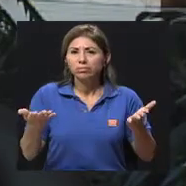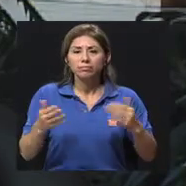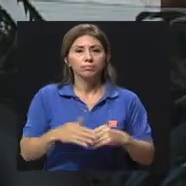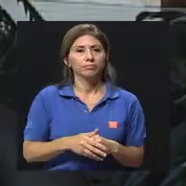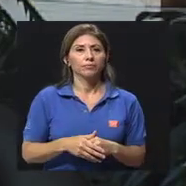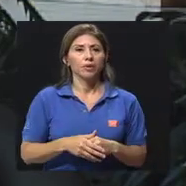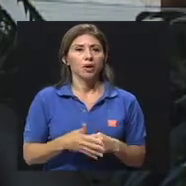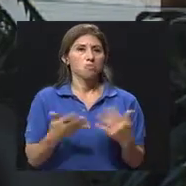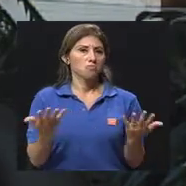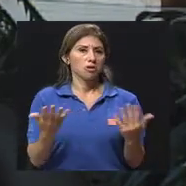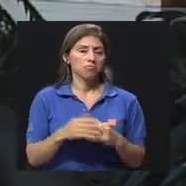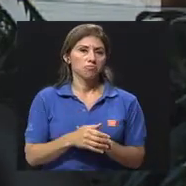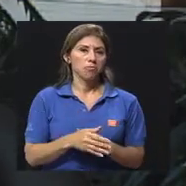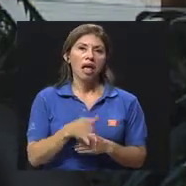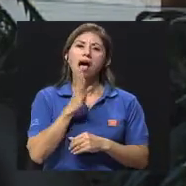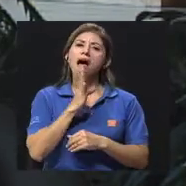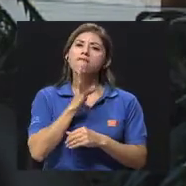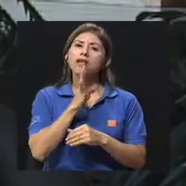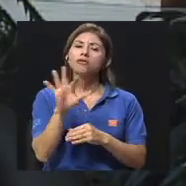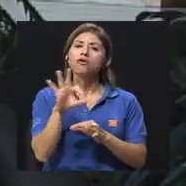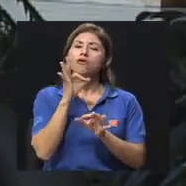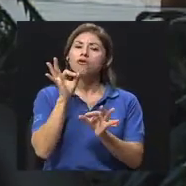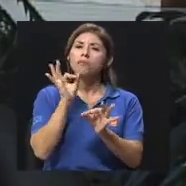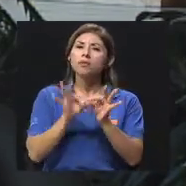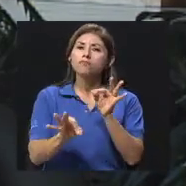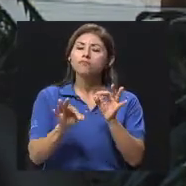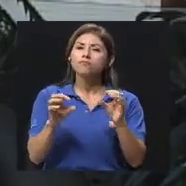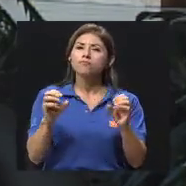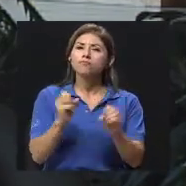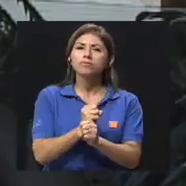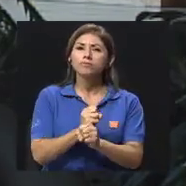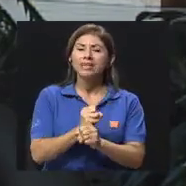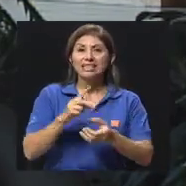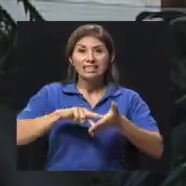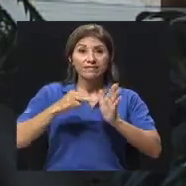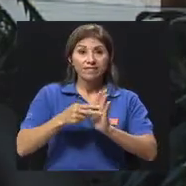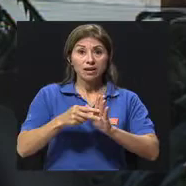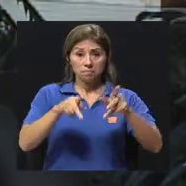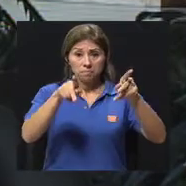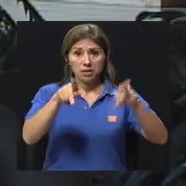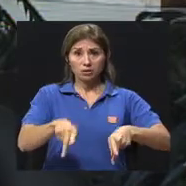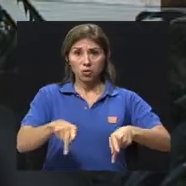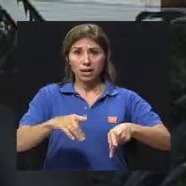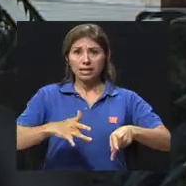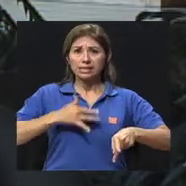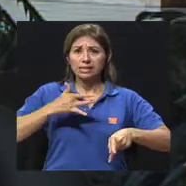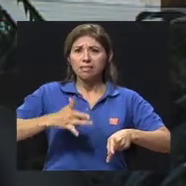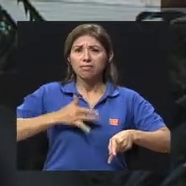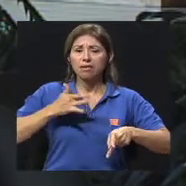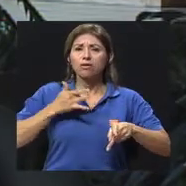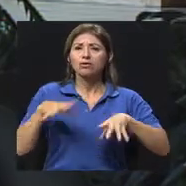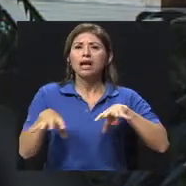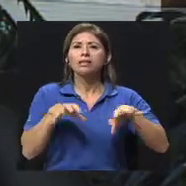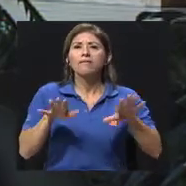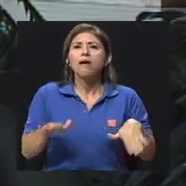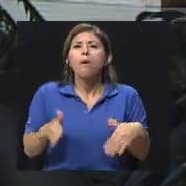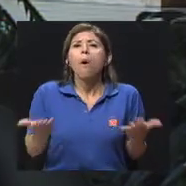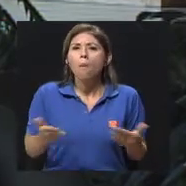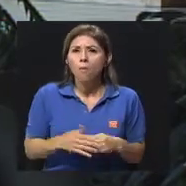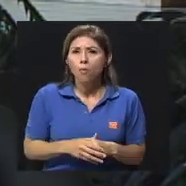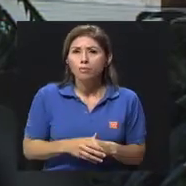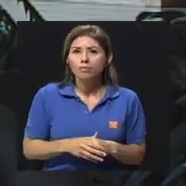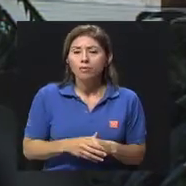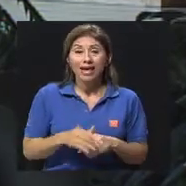hablándolo en pequeñas palabras, es cómo nosotros activamos los sentidos de la persona, desde el vientre de la madre hasta